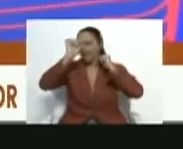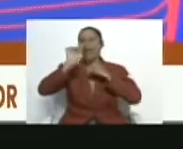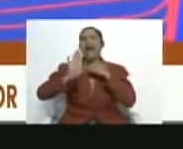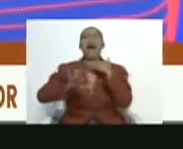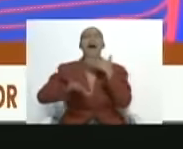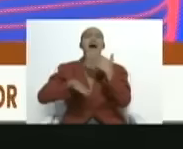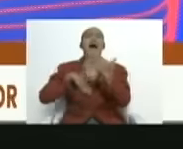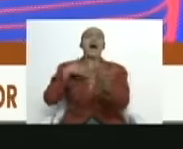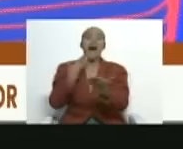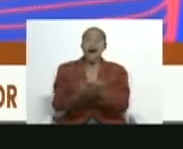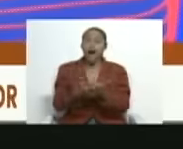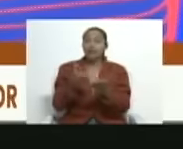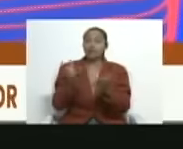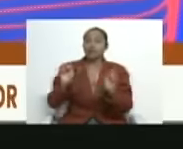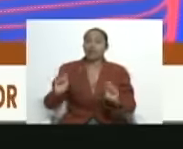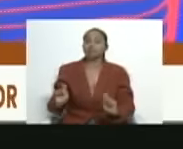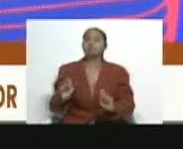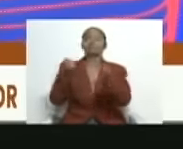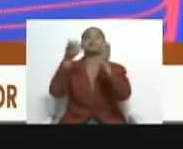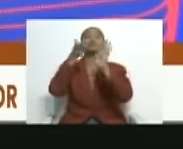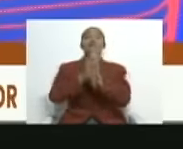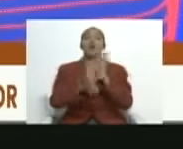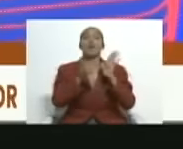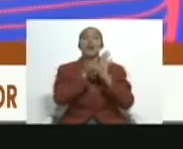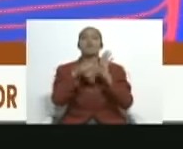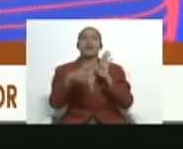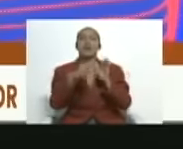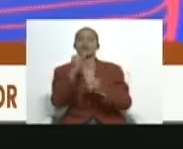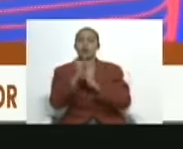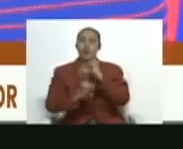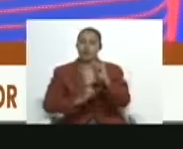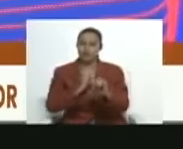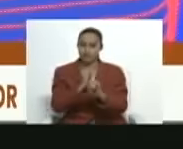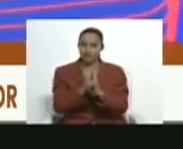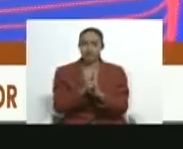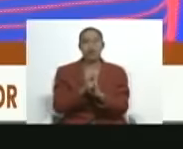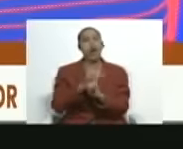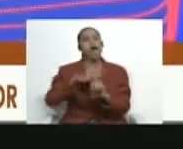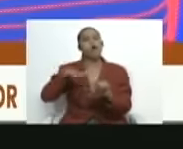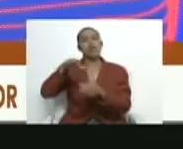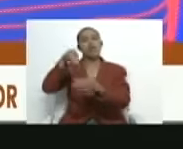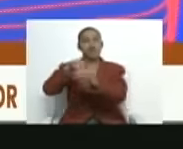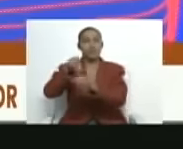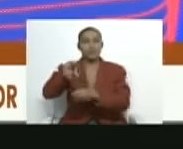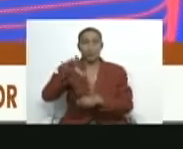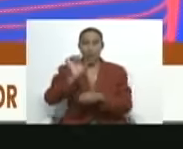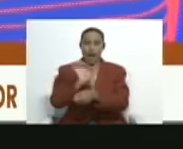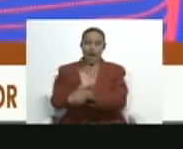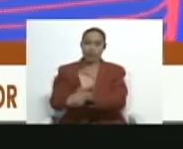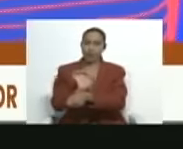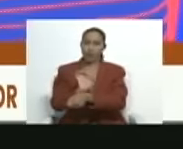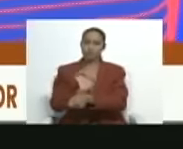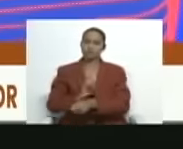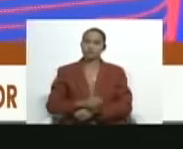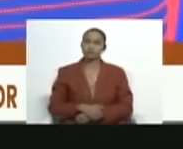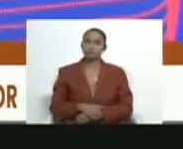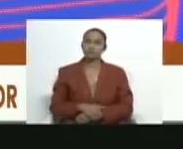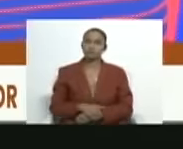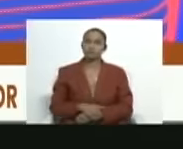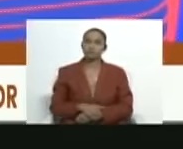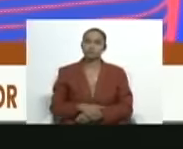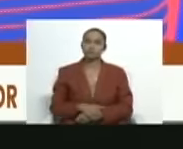el derecho internacional de manera expresa en el Ecuador creemos que